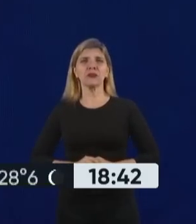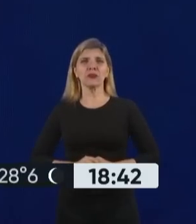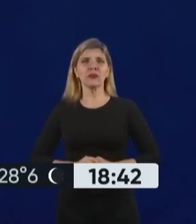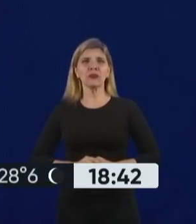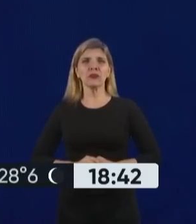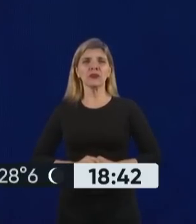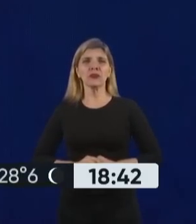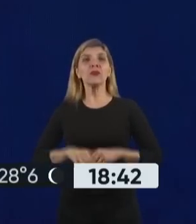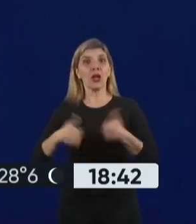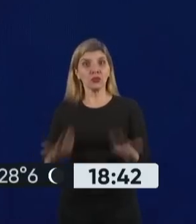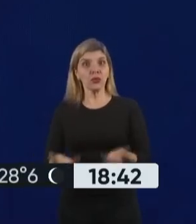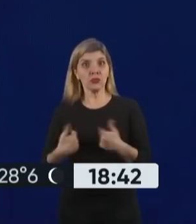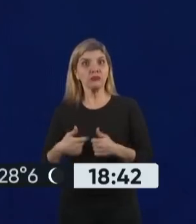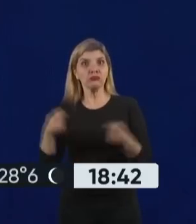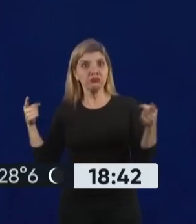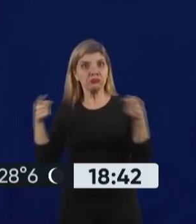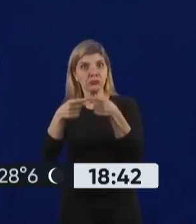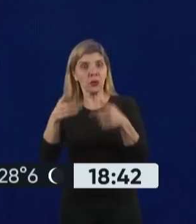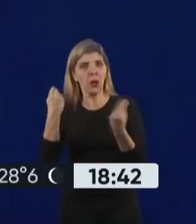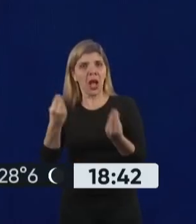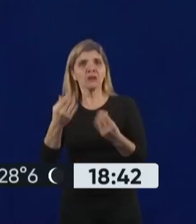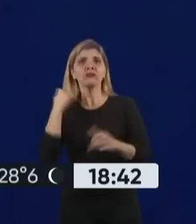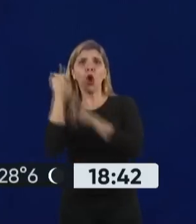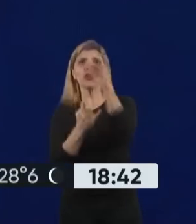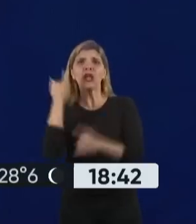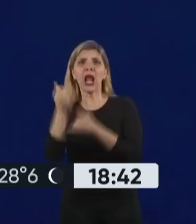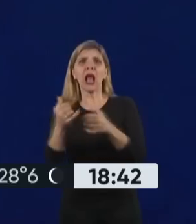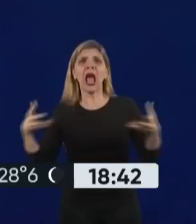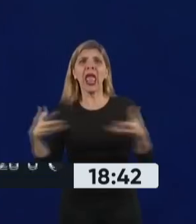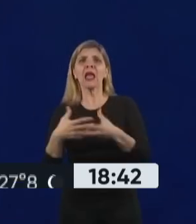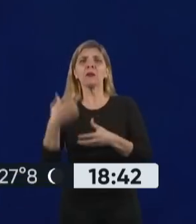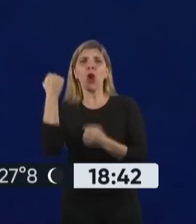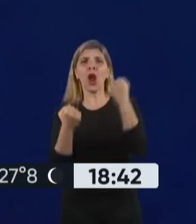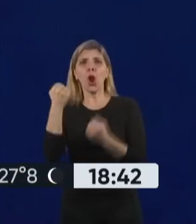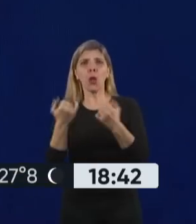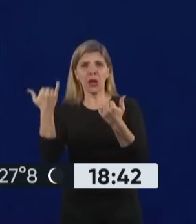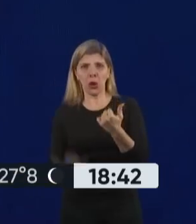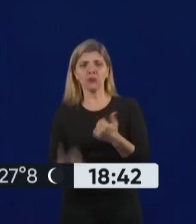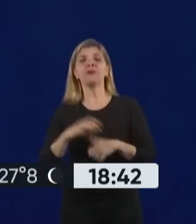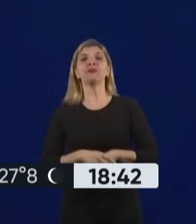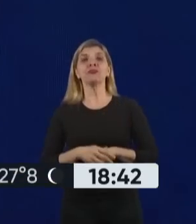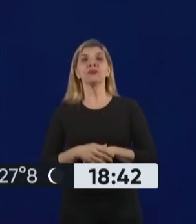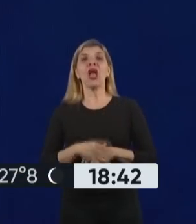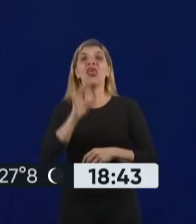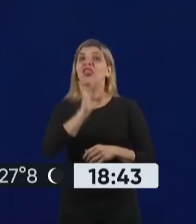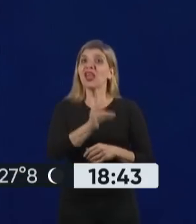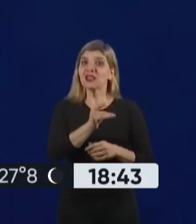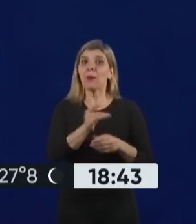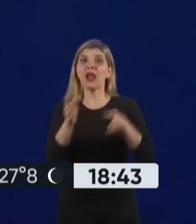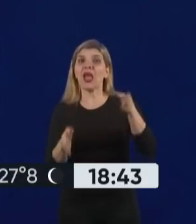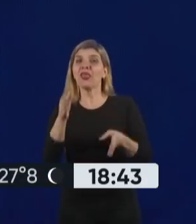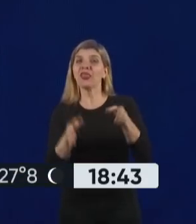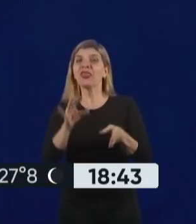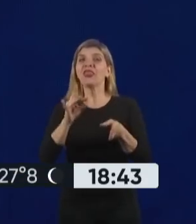Así que vamos a poner brevemente en perspectiva el trabajo de nuestro equipo económico. En diciembre recibimos como herencia déficit gemelos